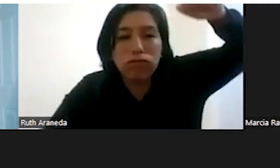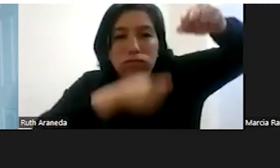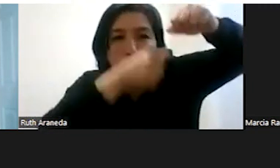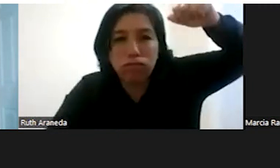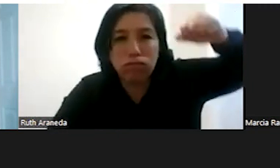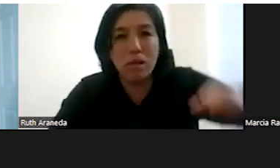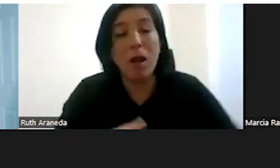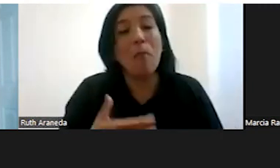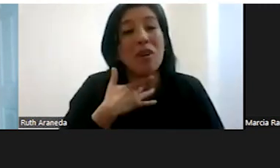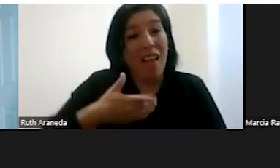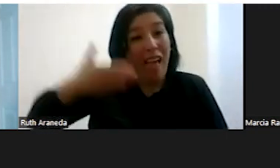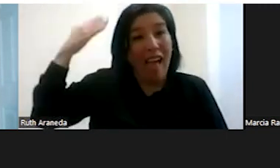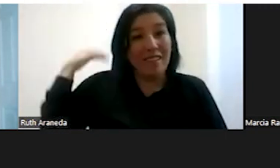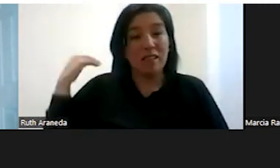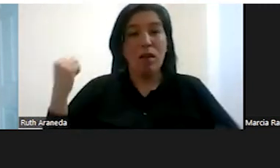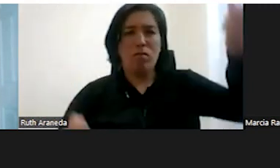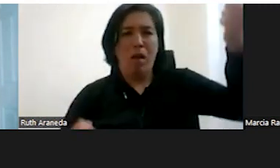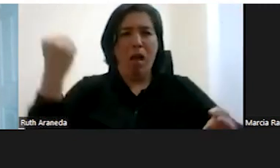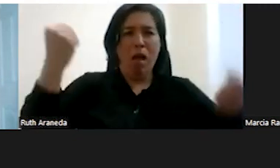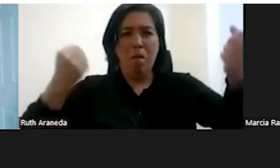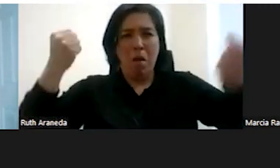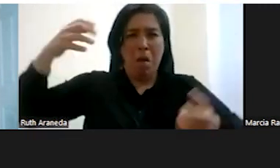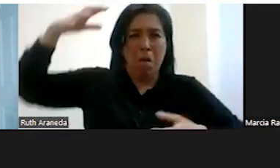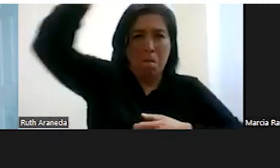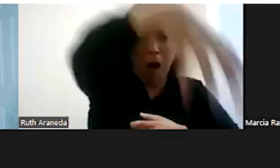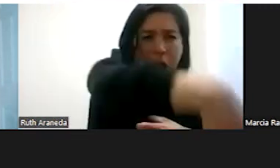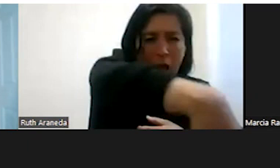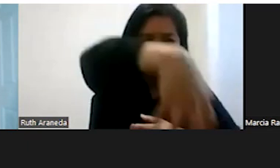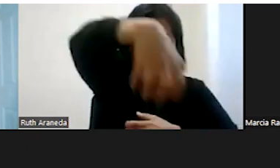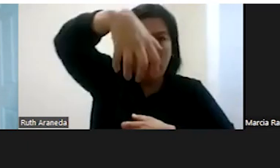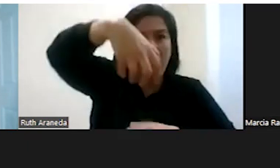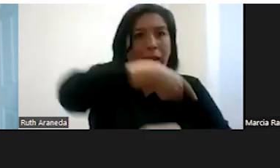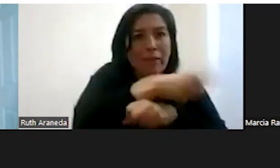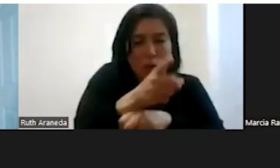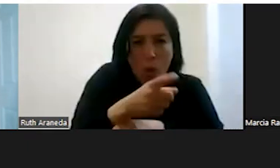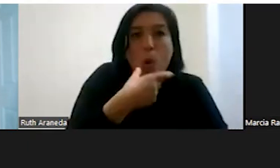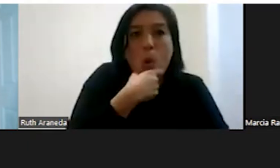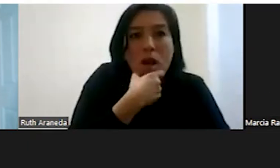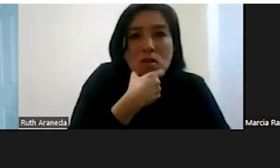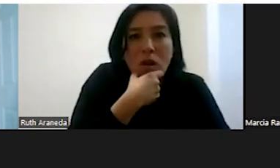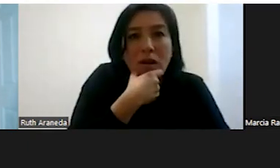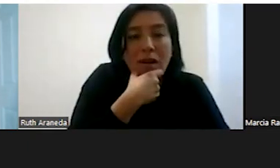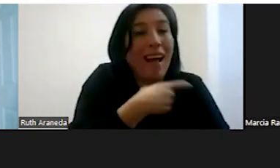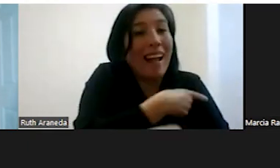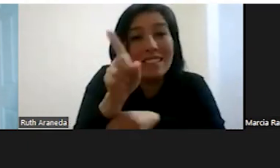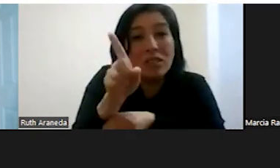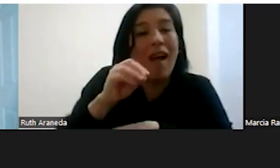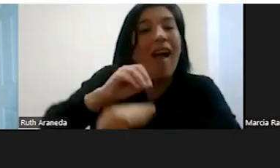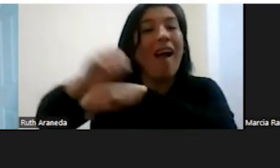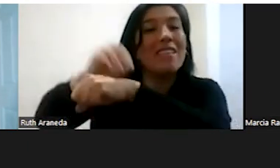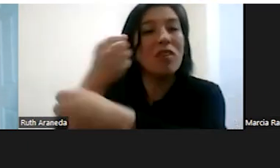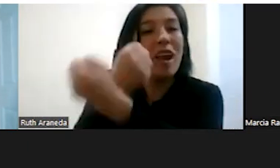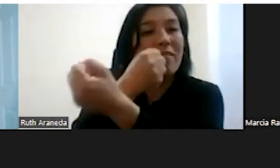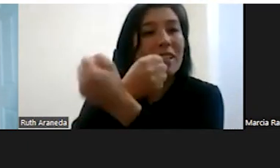retro, mete la pala y ¡bum! Empiezan a aparecer huesos en el aire. Bueno, en ese caso se dio aviso a Carabineros. Carabineros